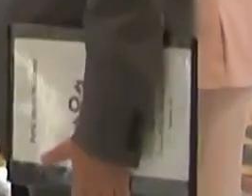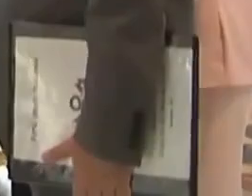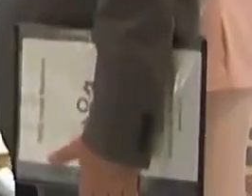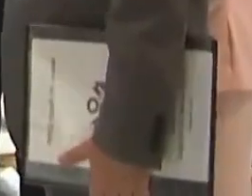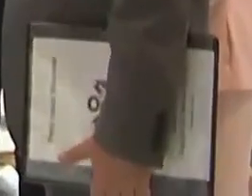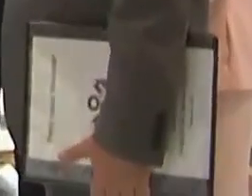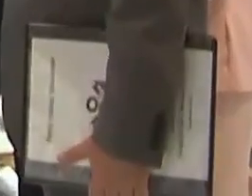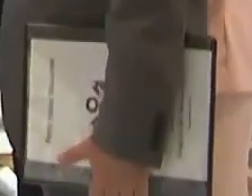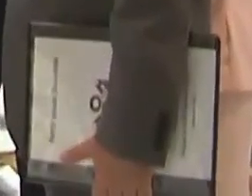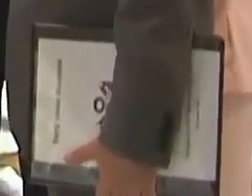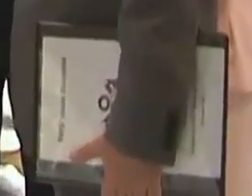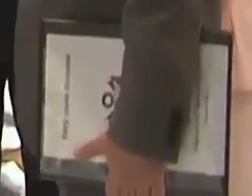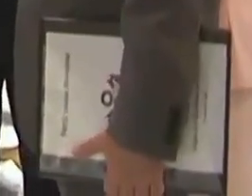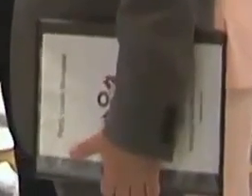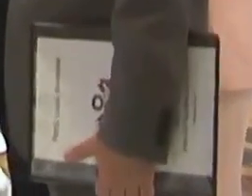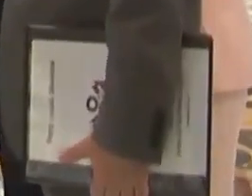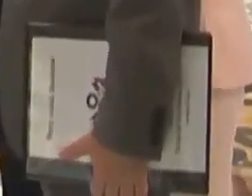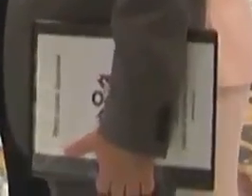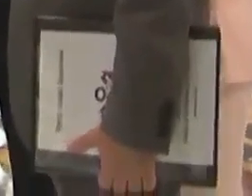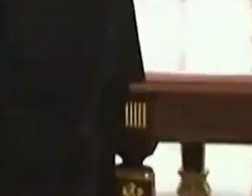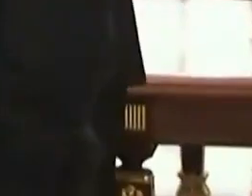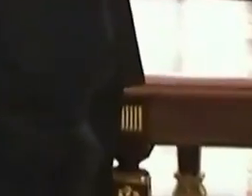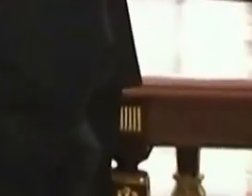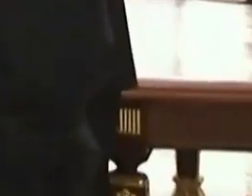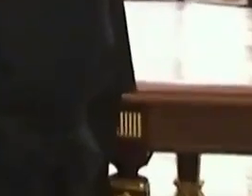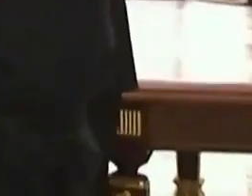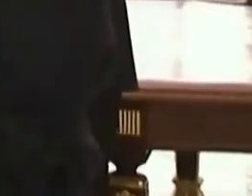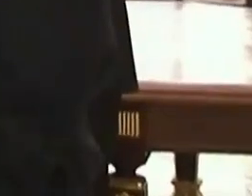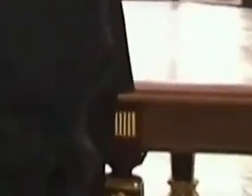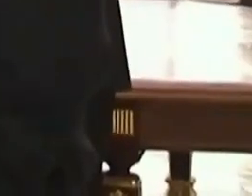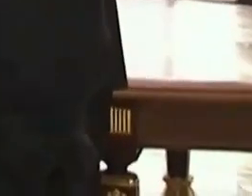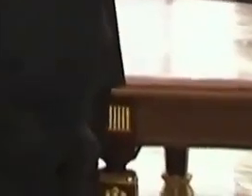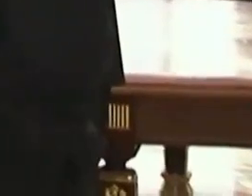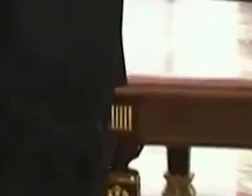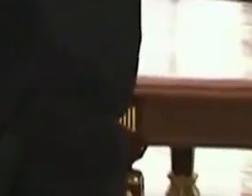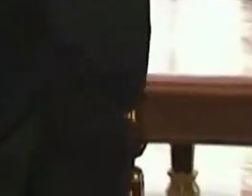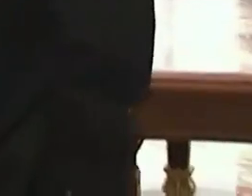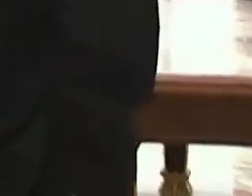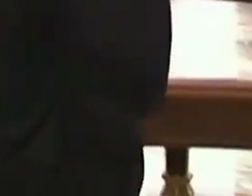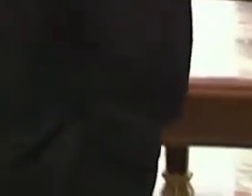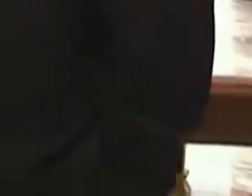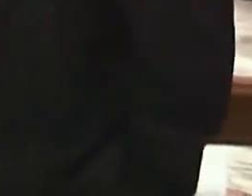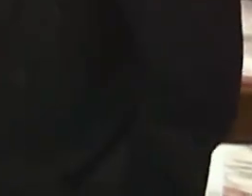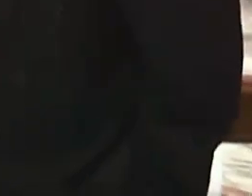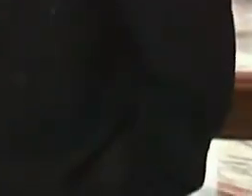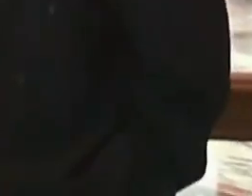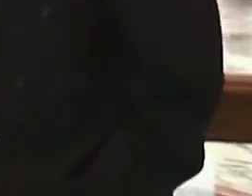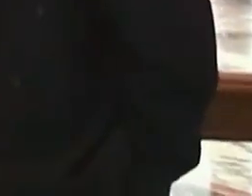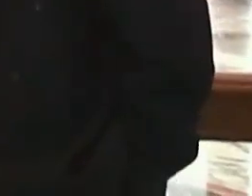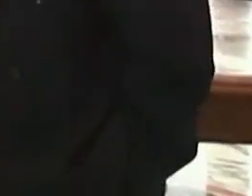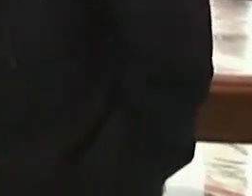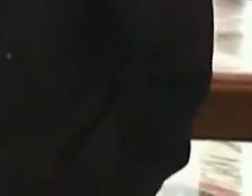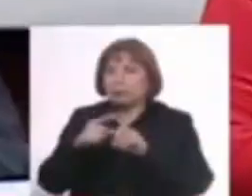accedieron 10 este 130 congresistas que pertenecen a 10 grupos parlamentarios y bancadas